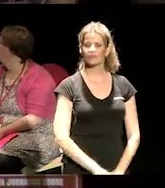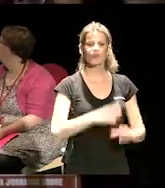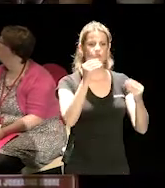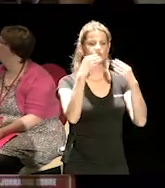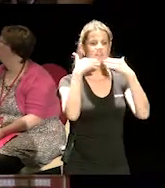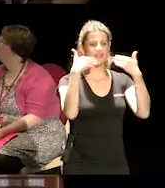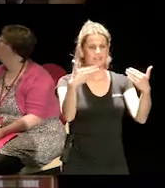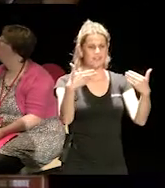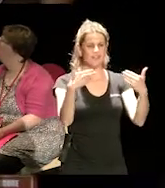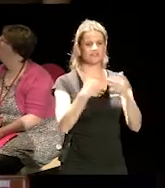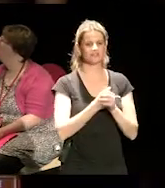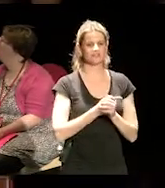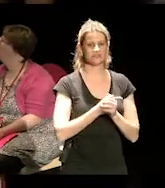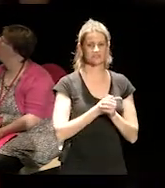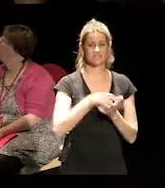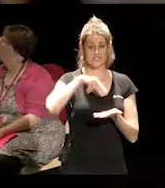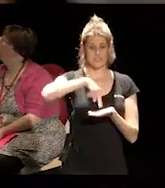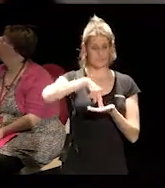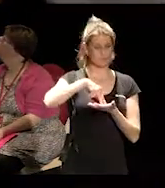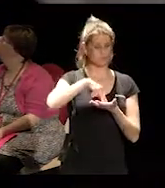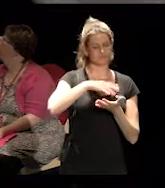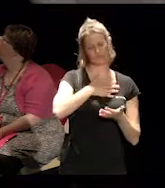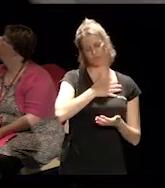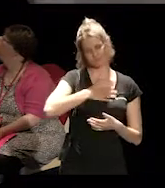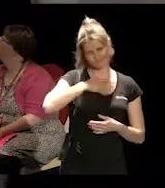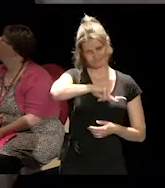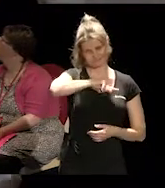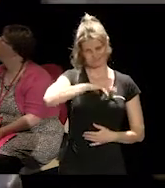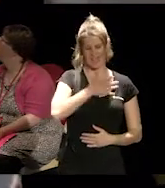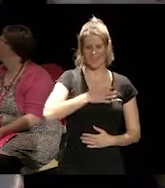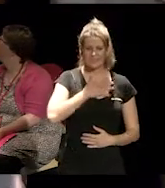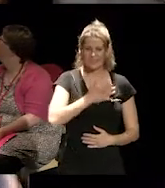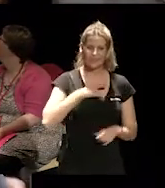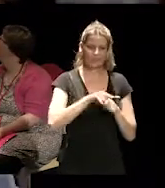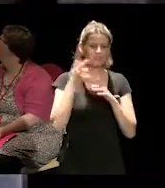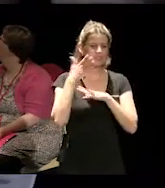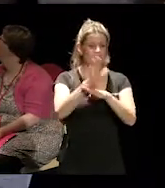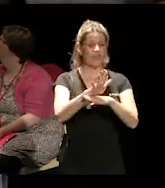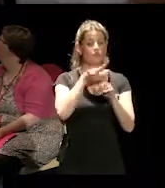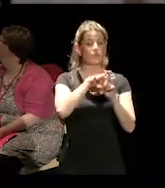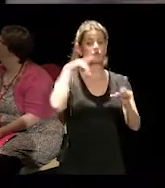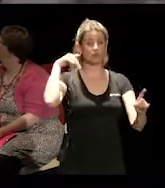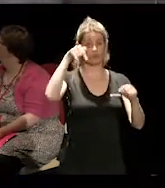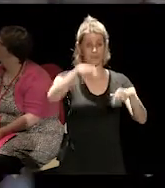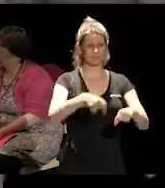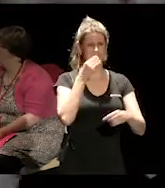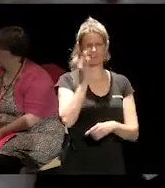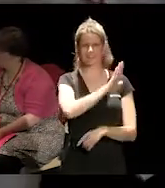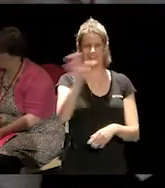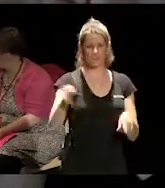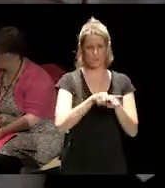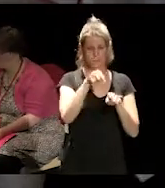Muchas gracias. Estamos encantados de poder presentar este proyecto en un foro tan fantástico como